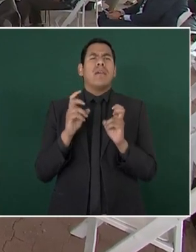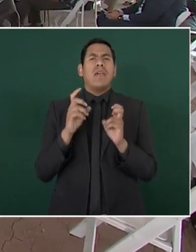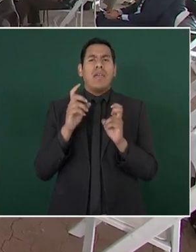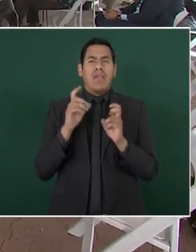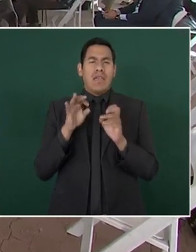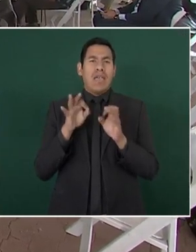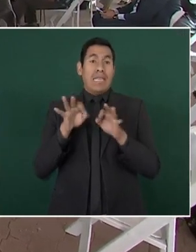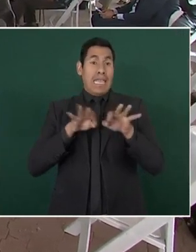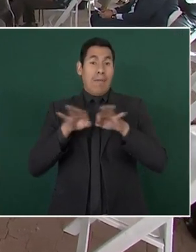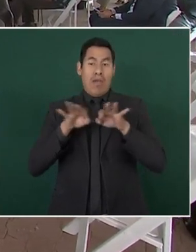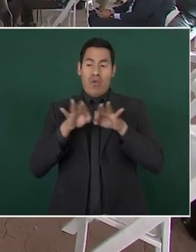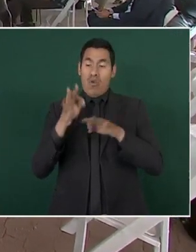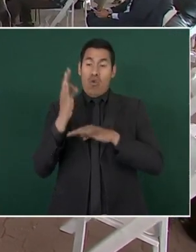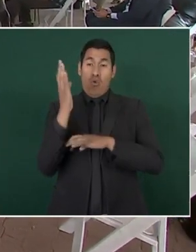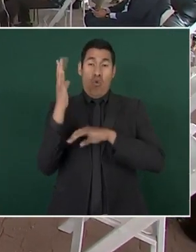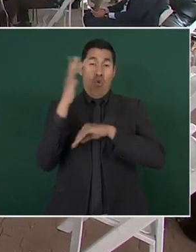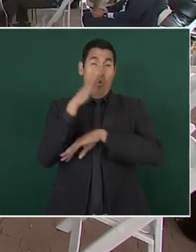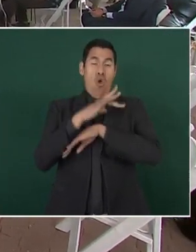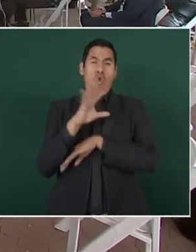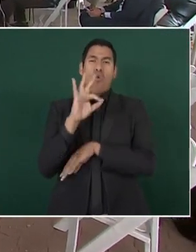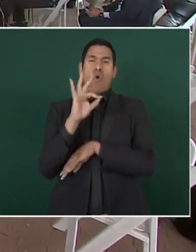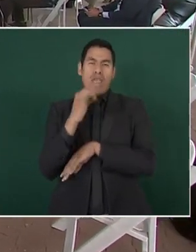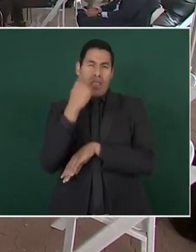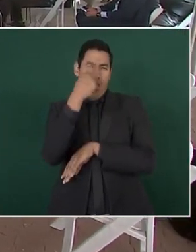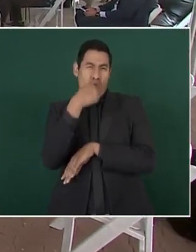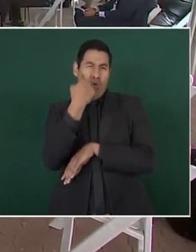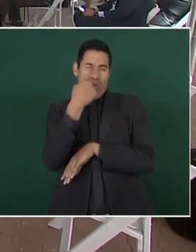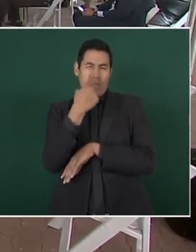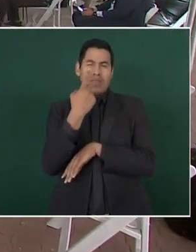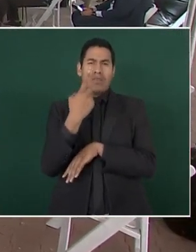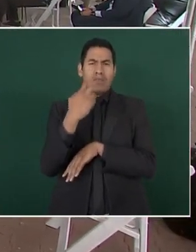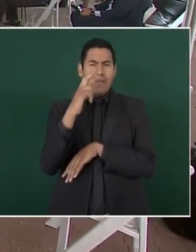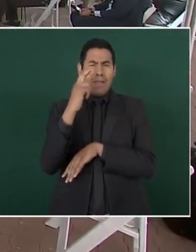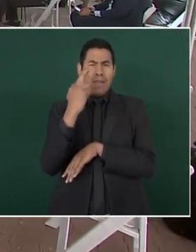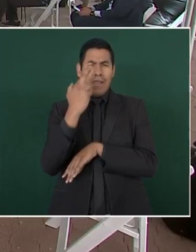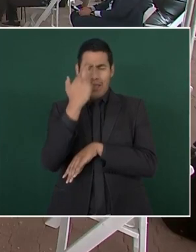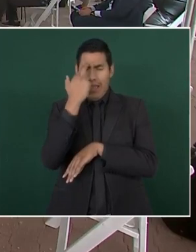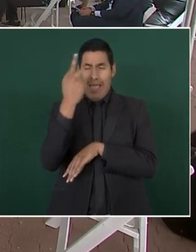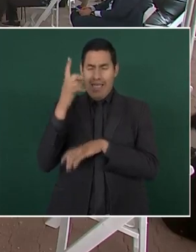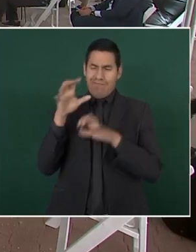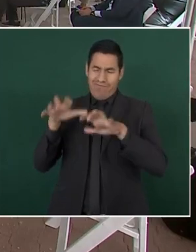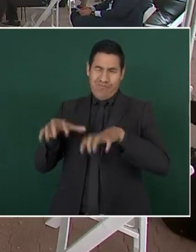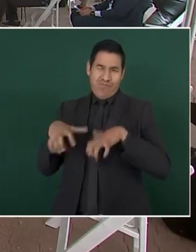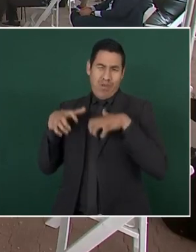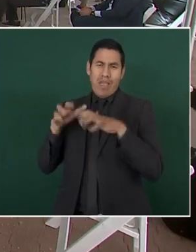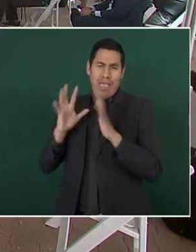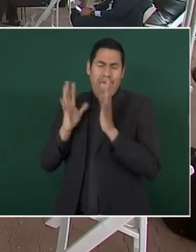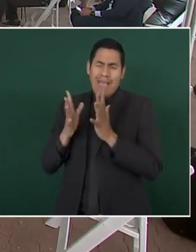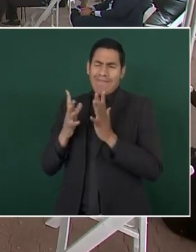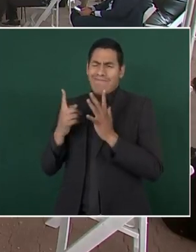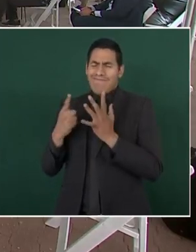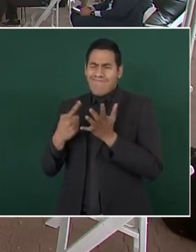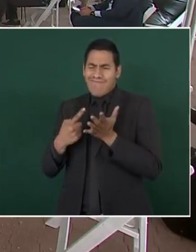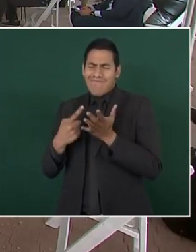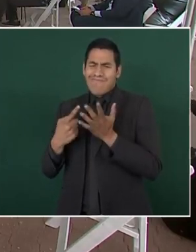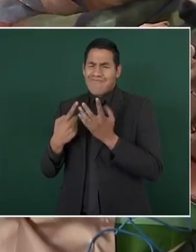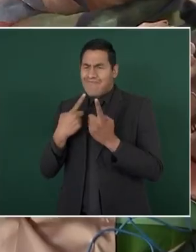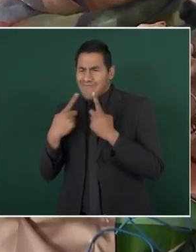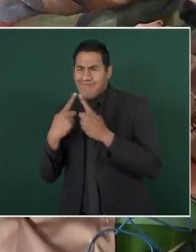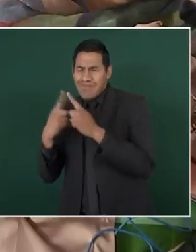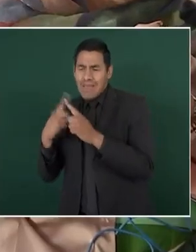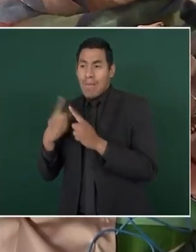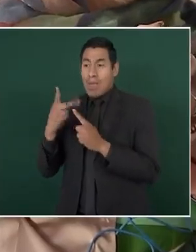horas. Mencionaban, bueno, ya está en pláticas allí en el Congreso. Sin embargo, se habla de que es el